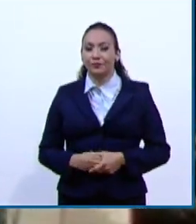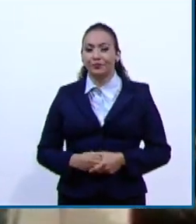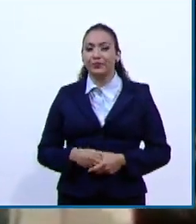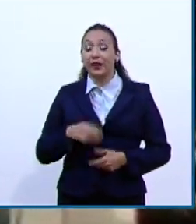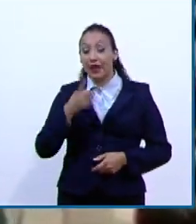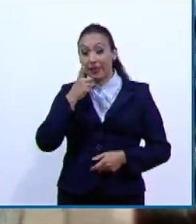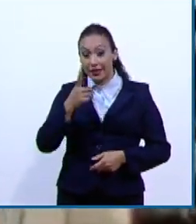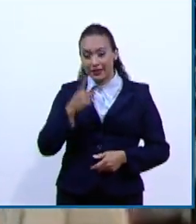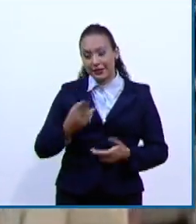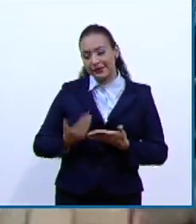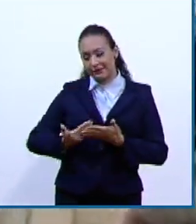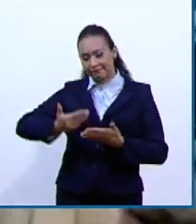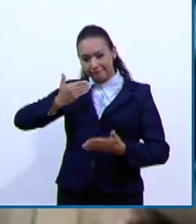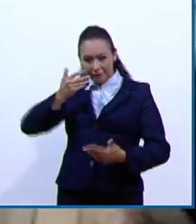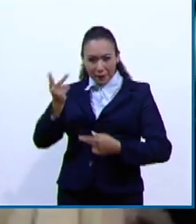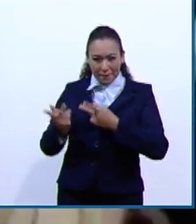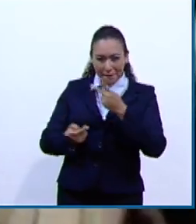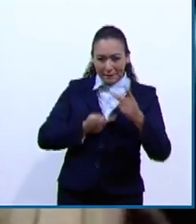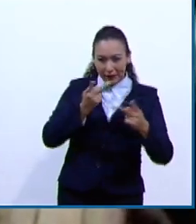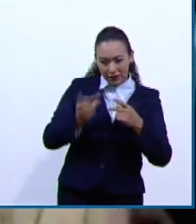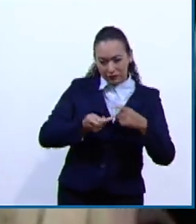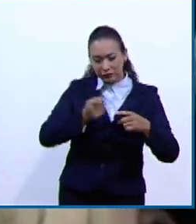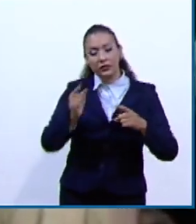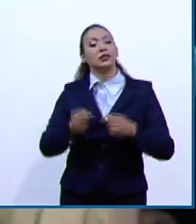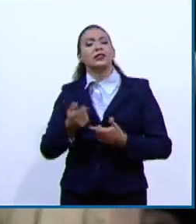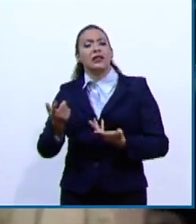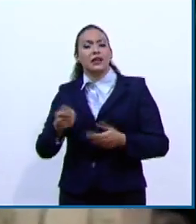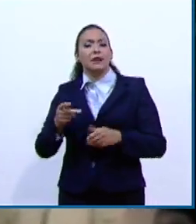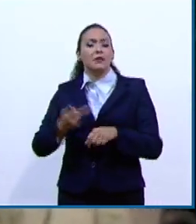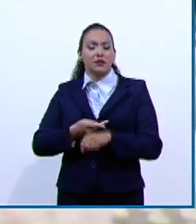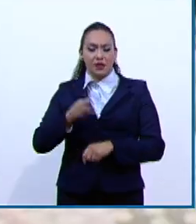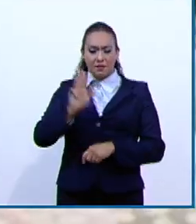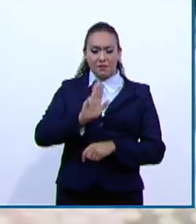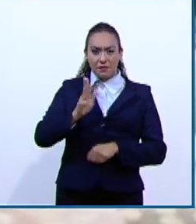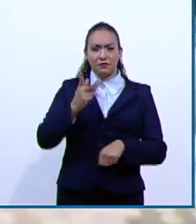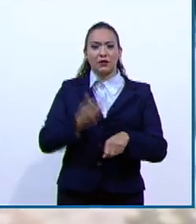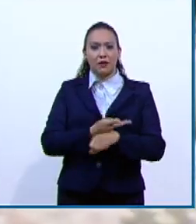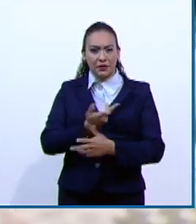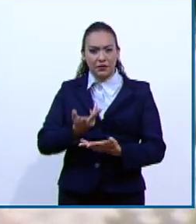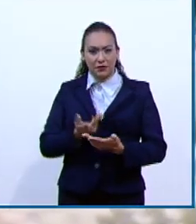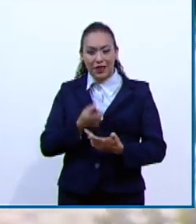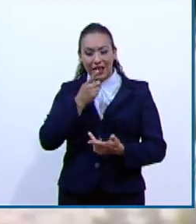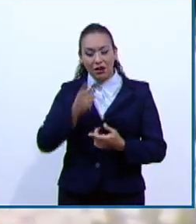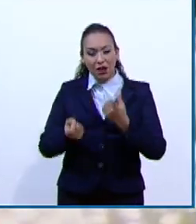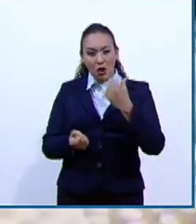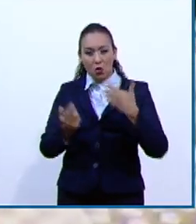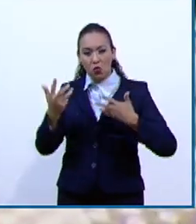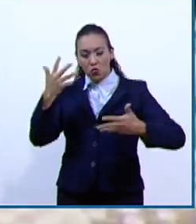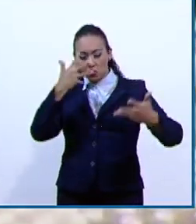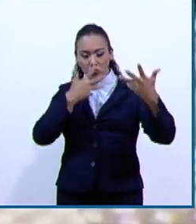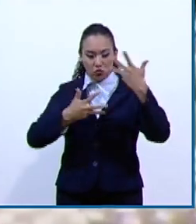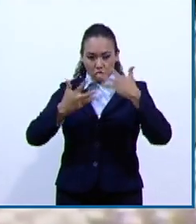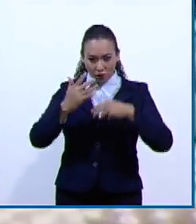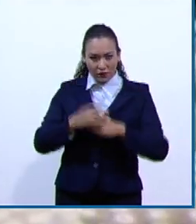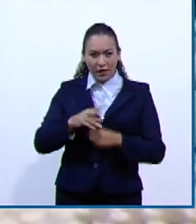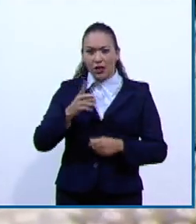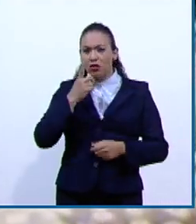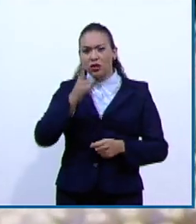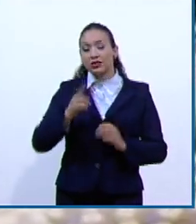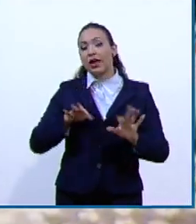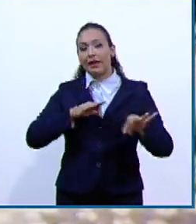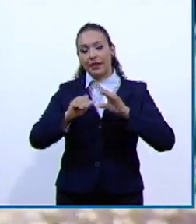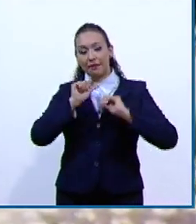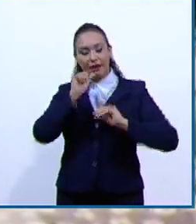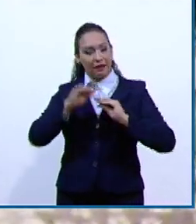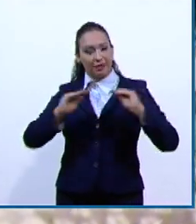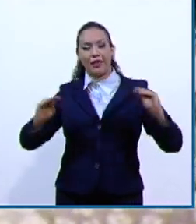pasada encuesta sobre el supuesto levantamiento del paro este miércoles se trató de una confusión y no se refería al paro en general,